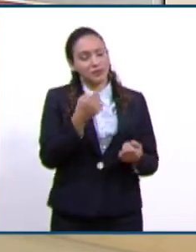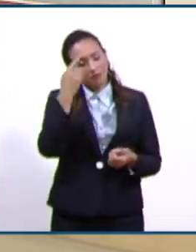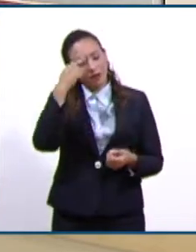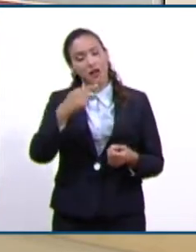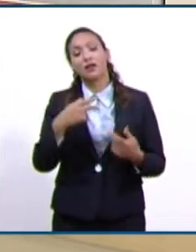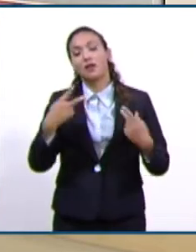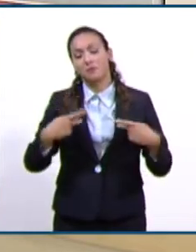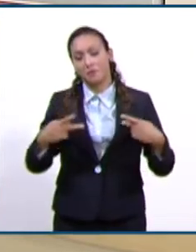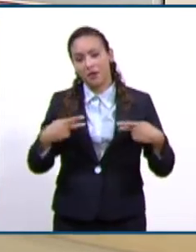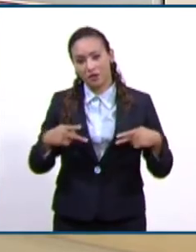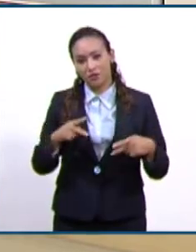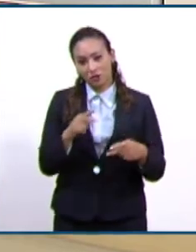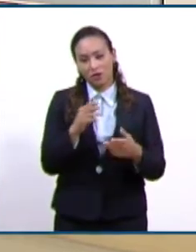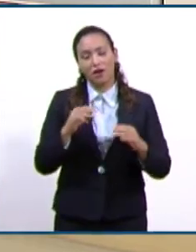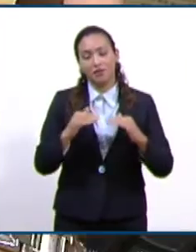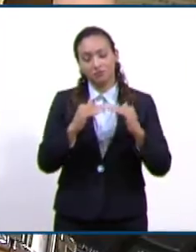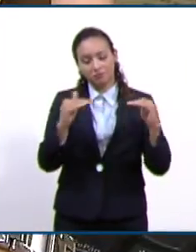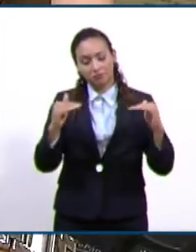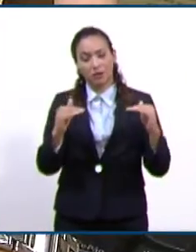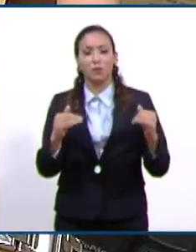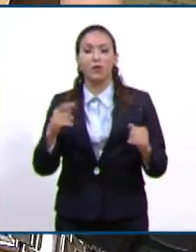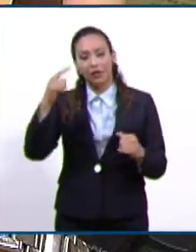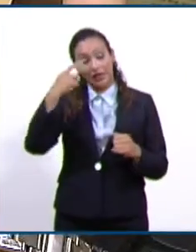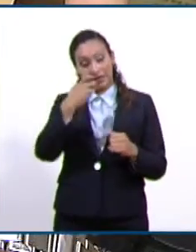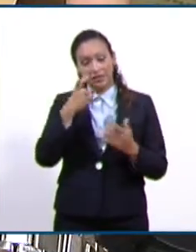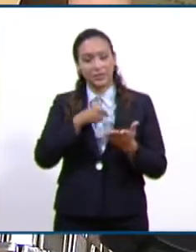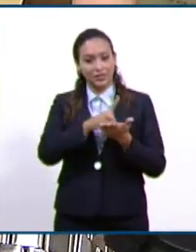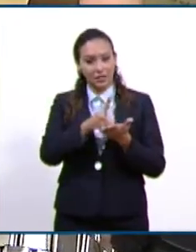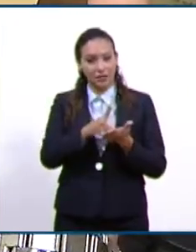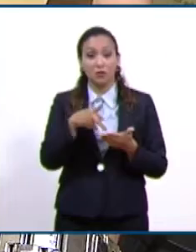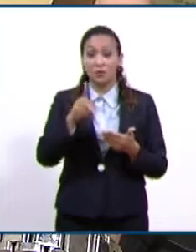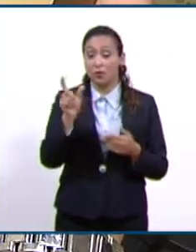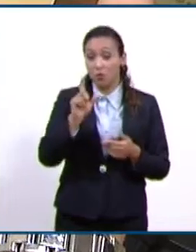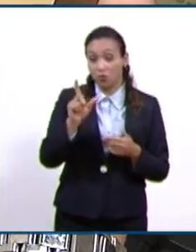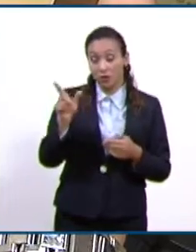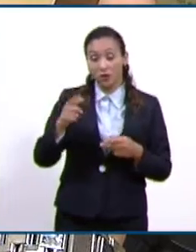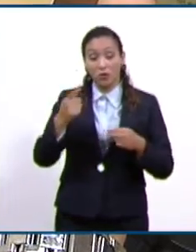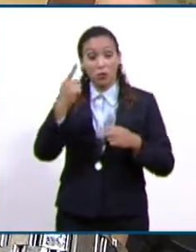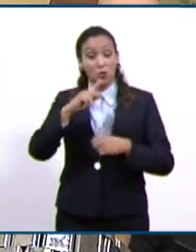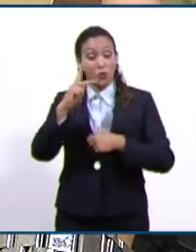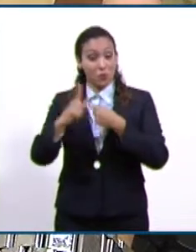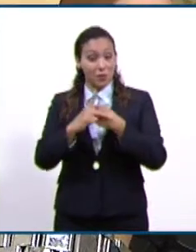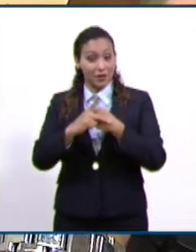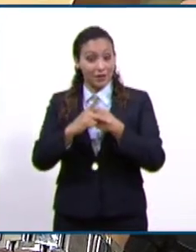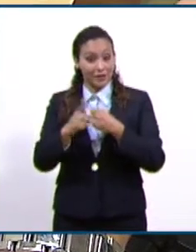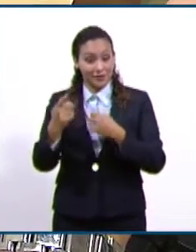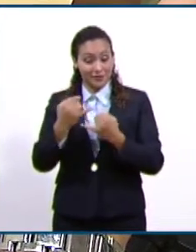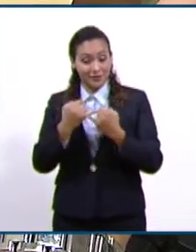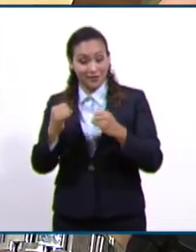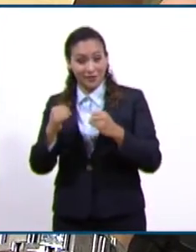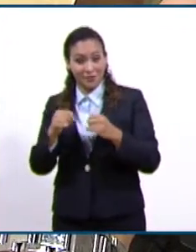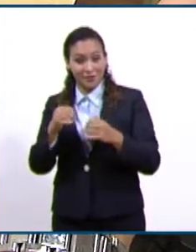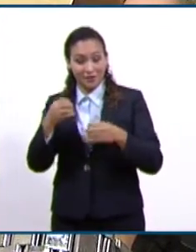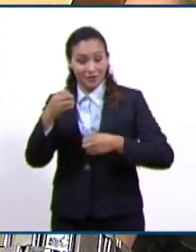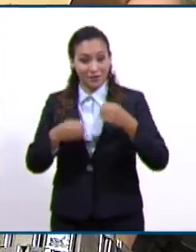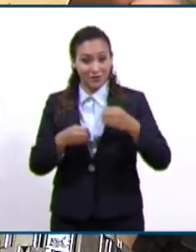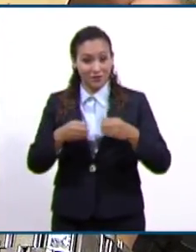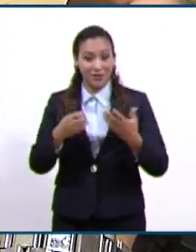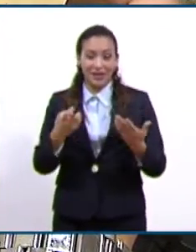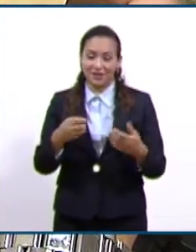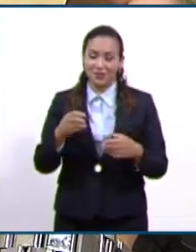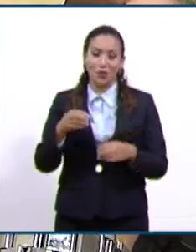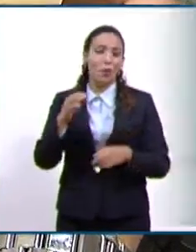que se respeten sus derechos. Agregó también que un país sin independencia judicial no puede considerarse